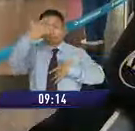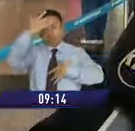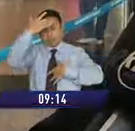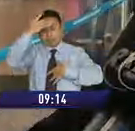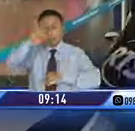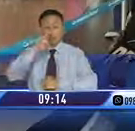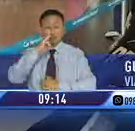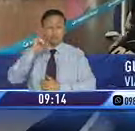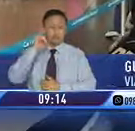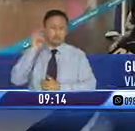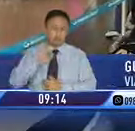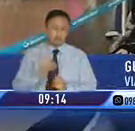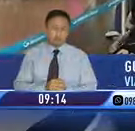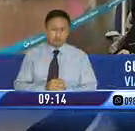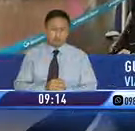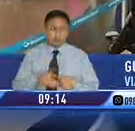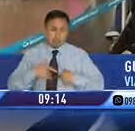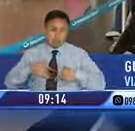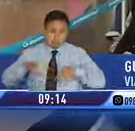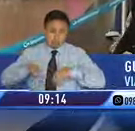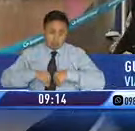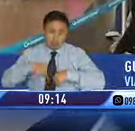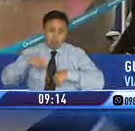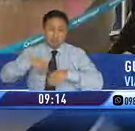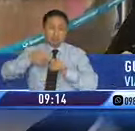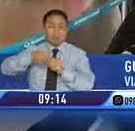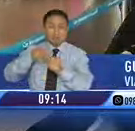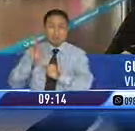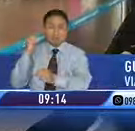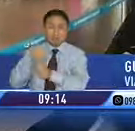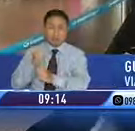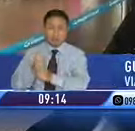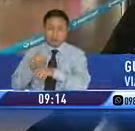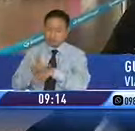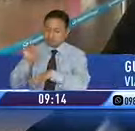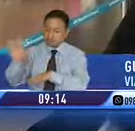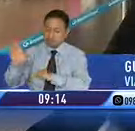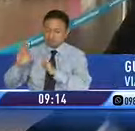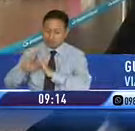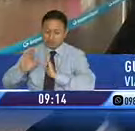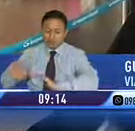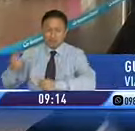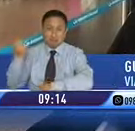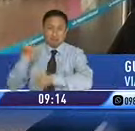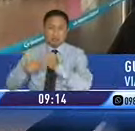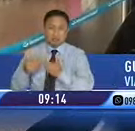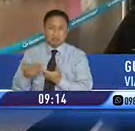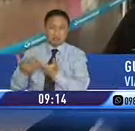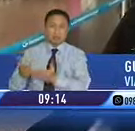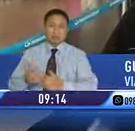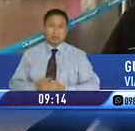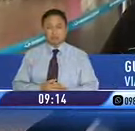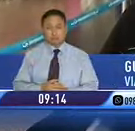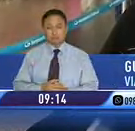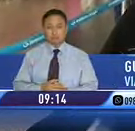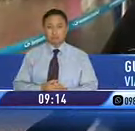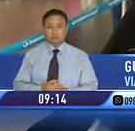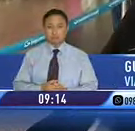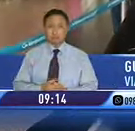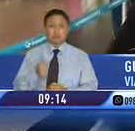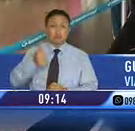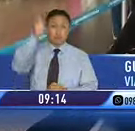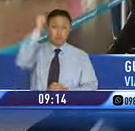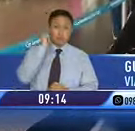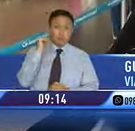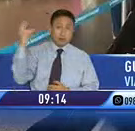de niños y entonces aceptamos con mucho gusto renunciamos a nuestros trabajos entregamos las casas vendimos nuestros enseres resulta que el día